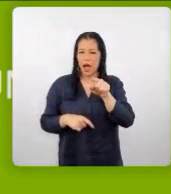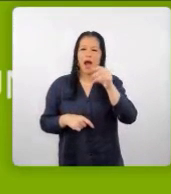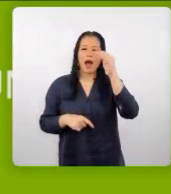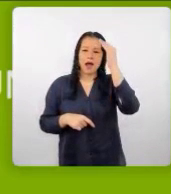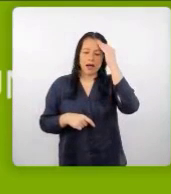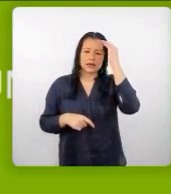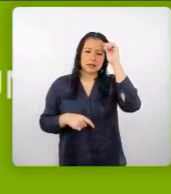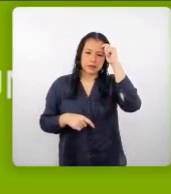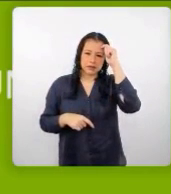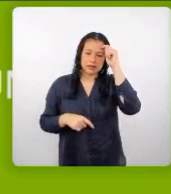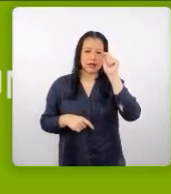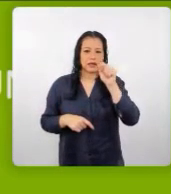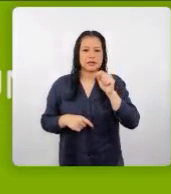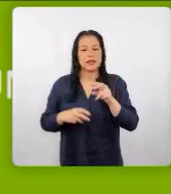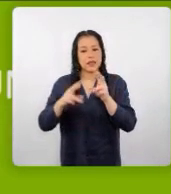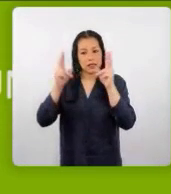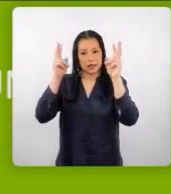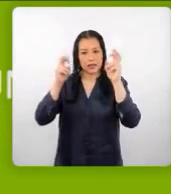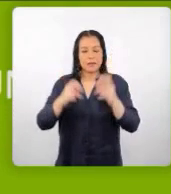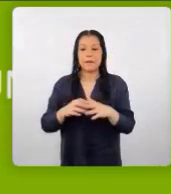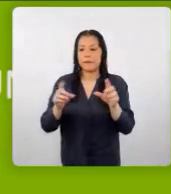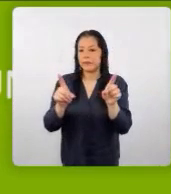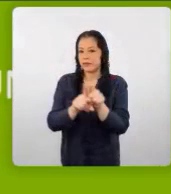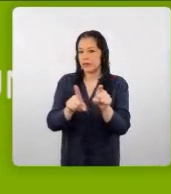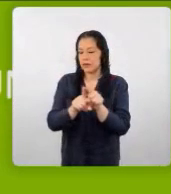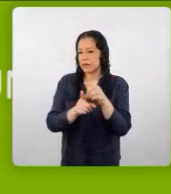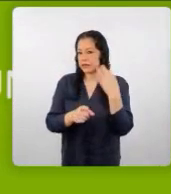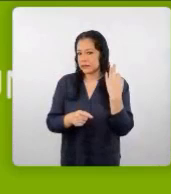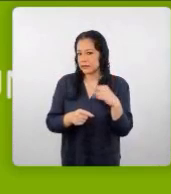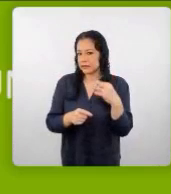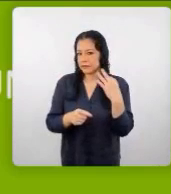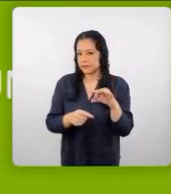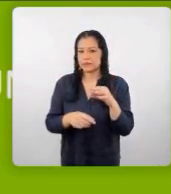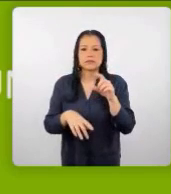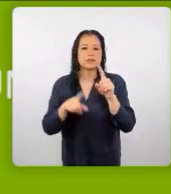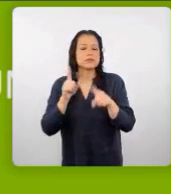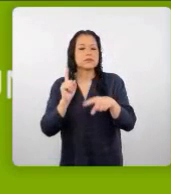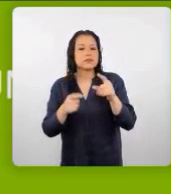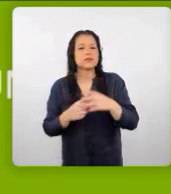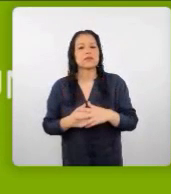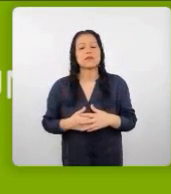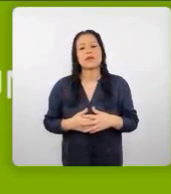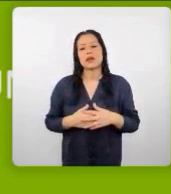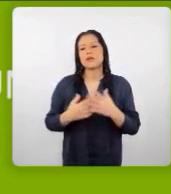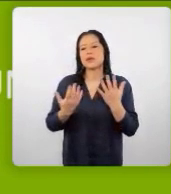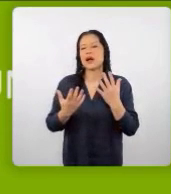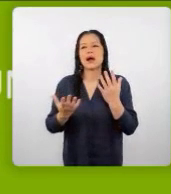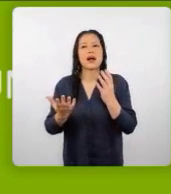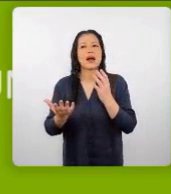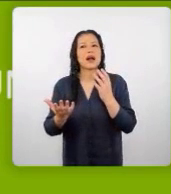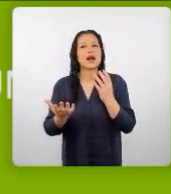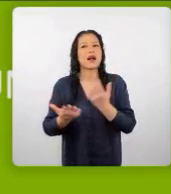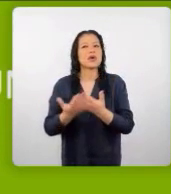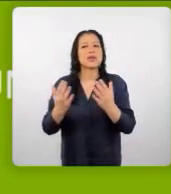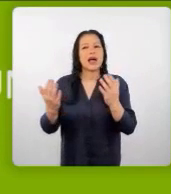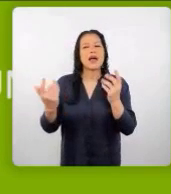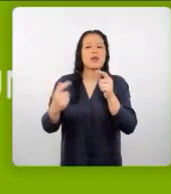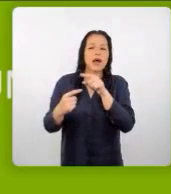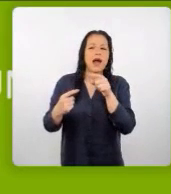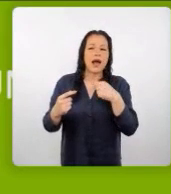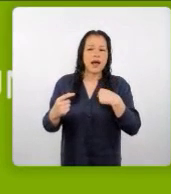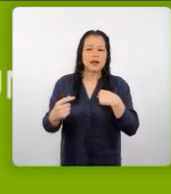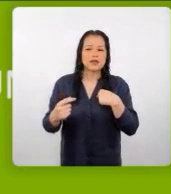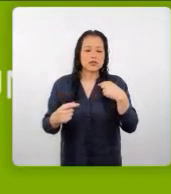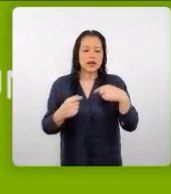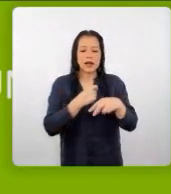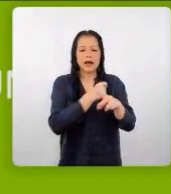en dicho sentido. Y siempre tener también algún tipo de símil. El árabe en general, no solamente el de Emiratos Árabes